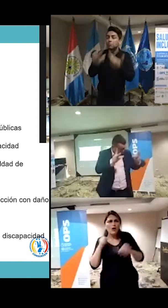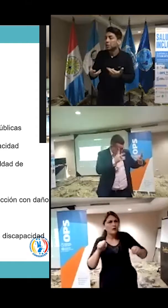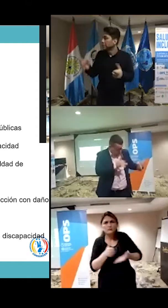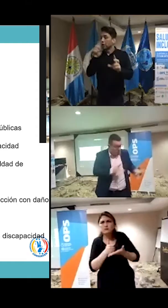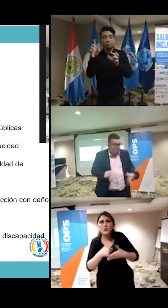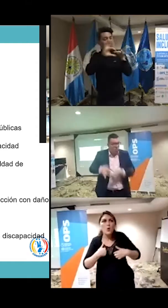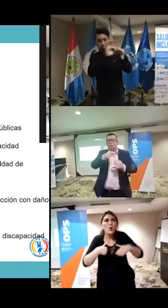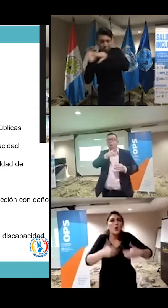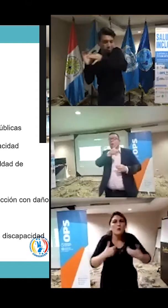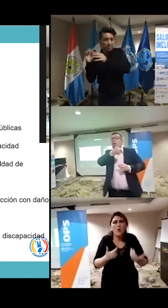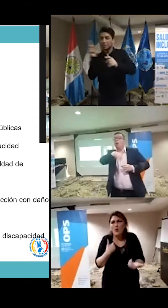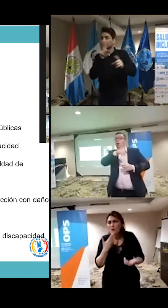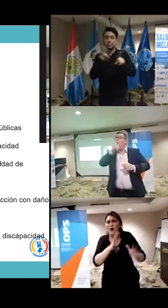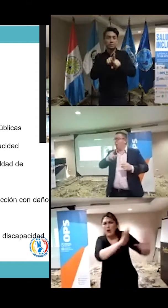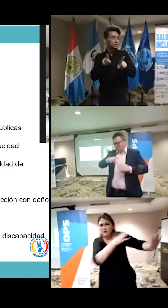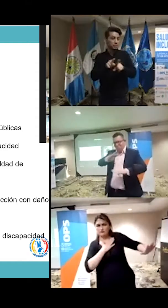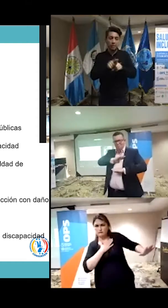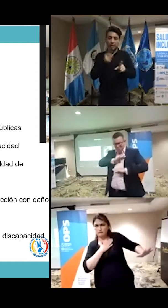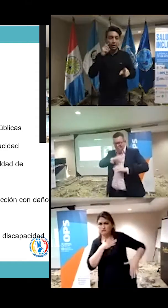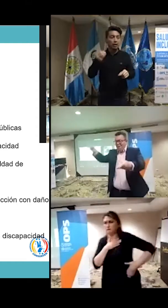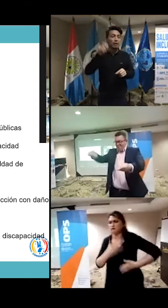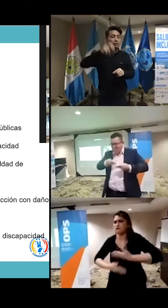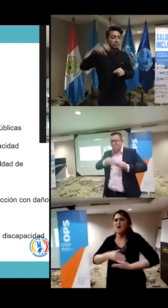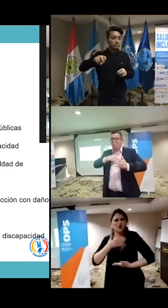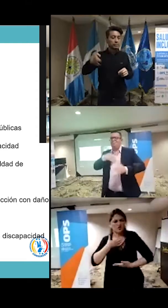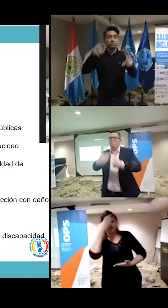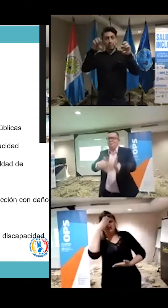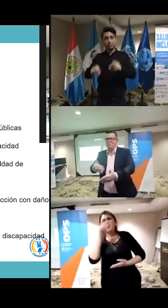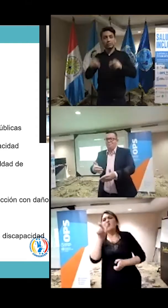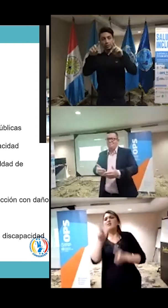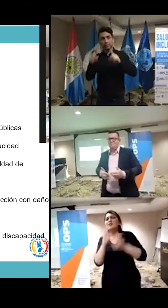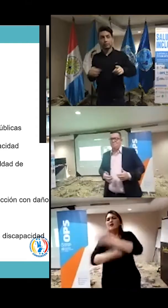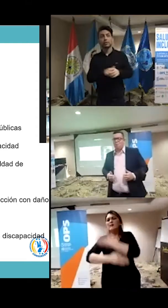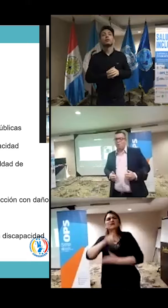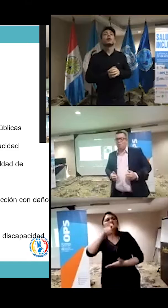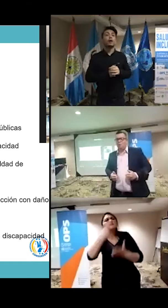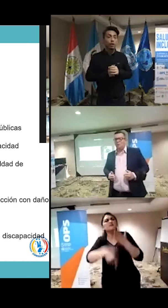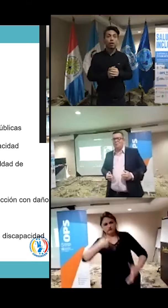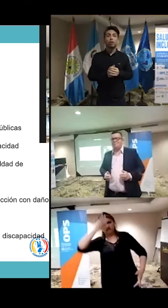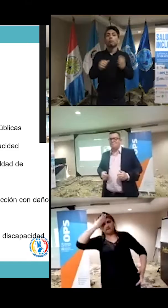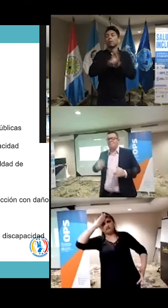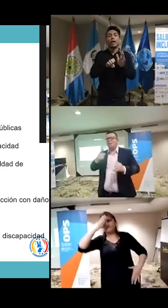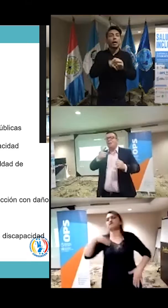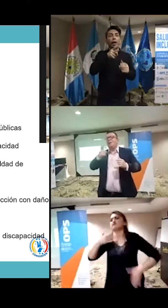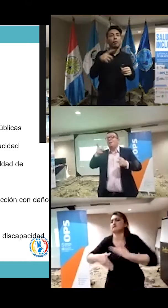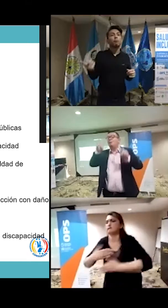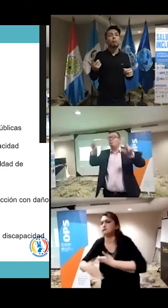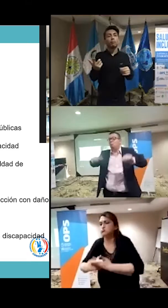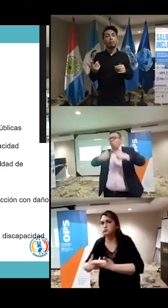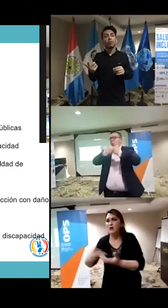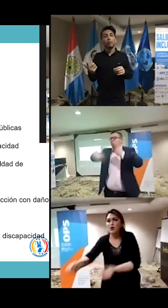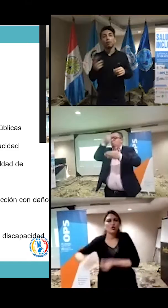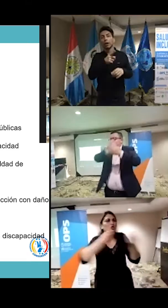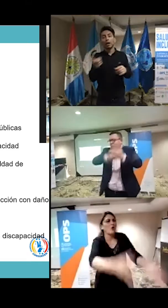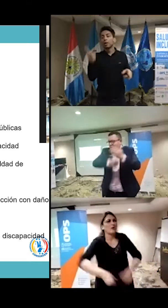realmente de acuerdo o cónsonas con las necesidades de las personas con discapacidad. El ejemplo es, muchas veces se entregan ayudas técnicas que no están